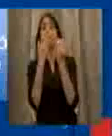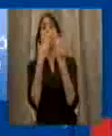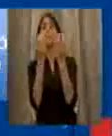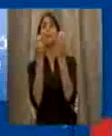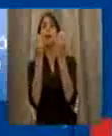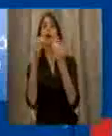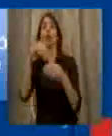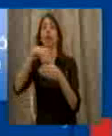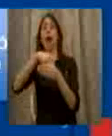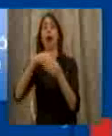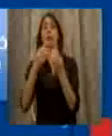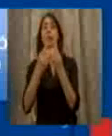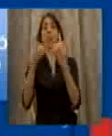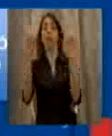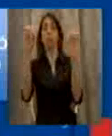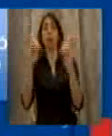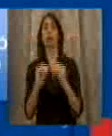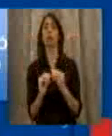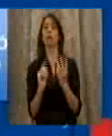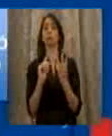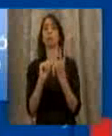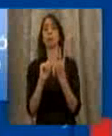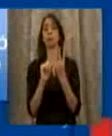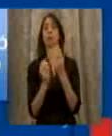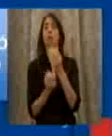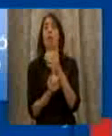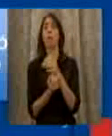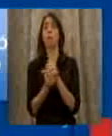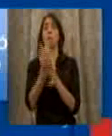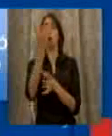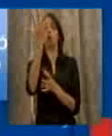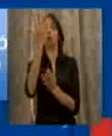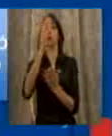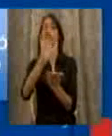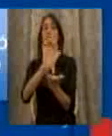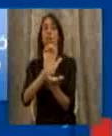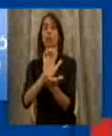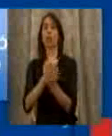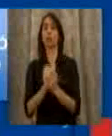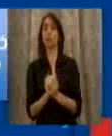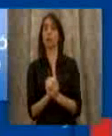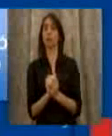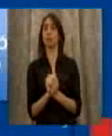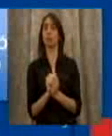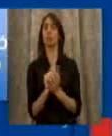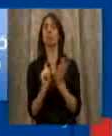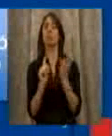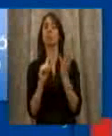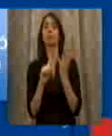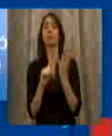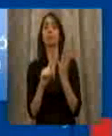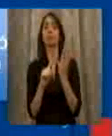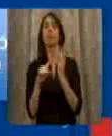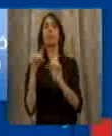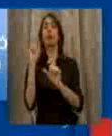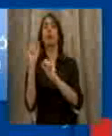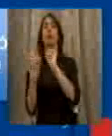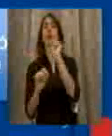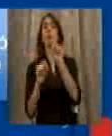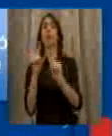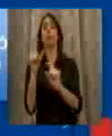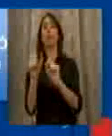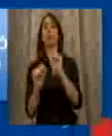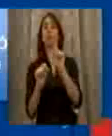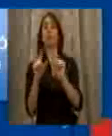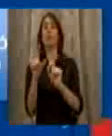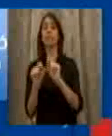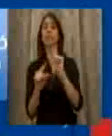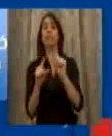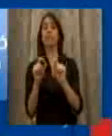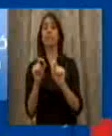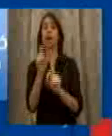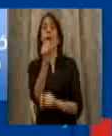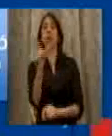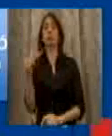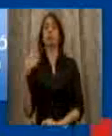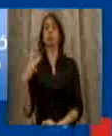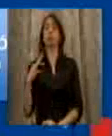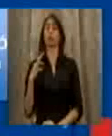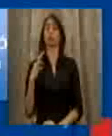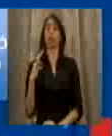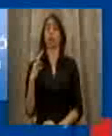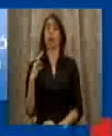democracia, a la modernización del Estado, a la defensa del